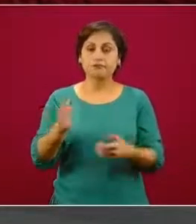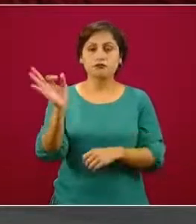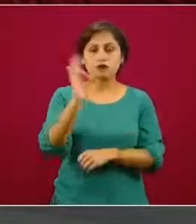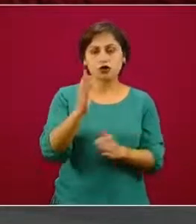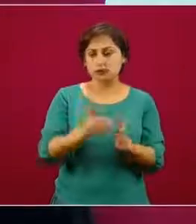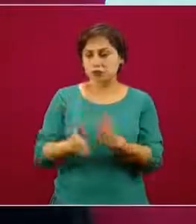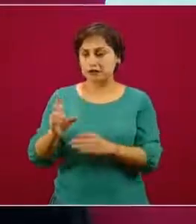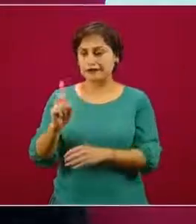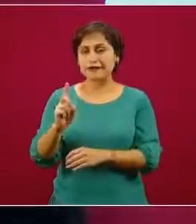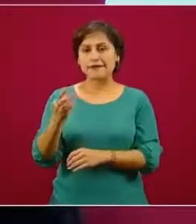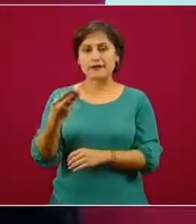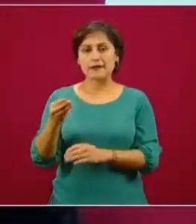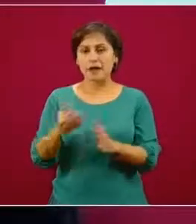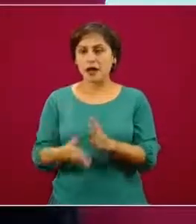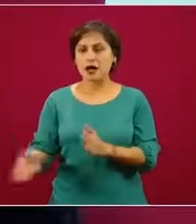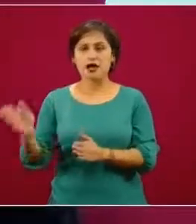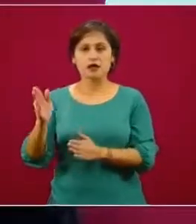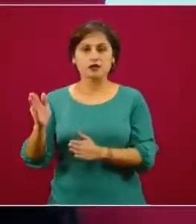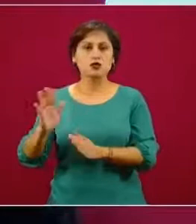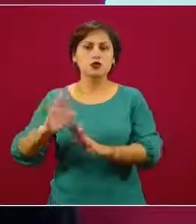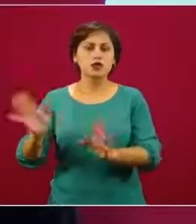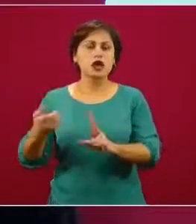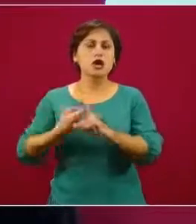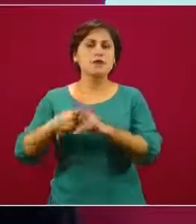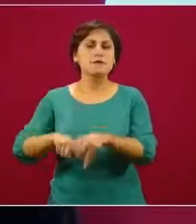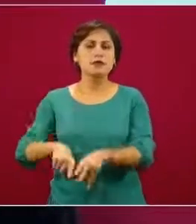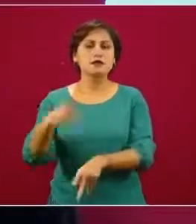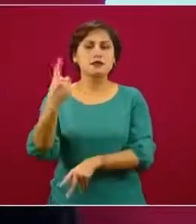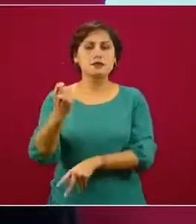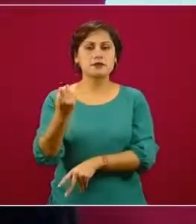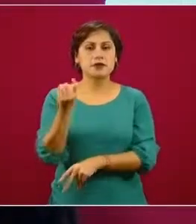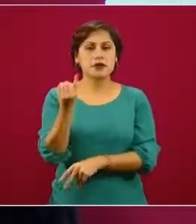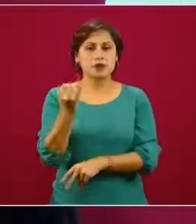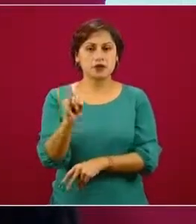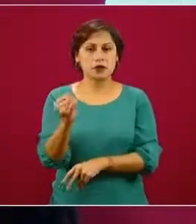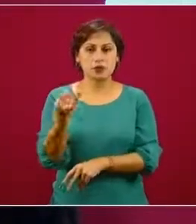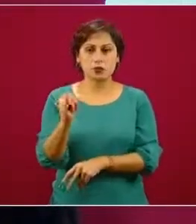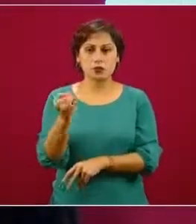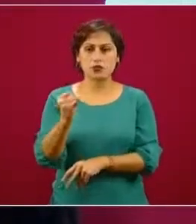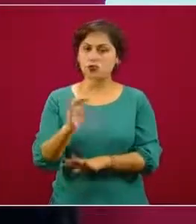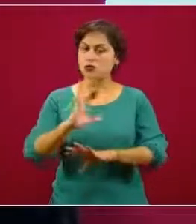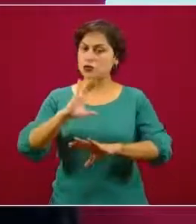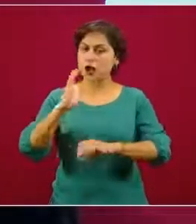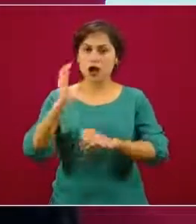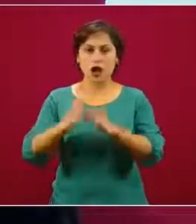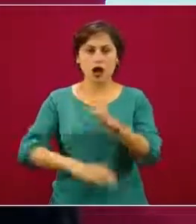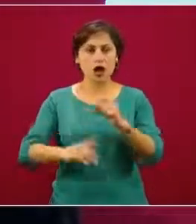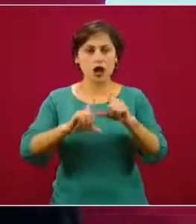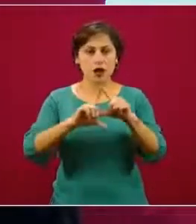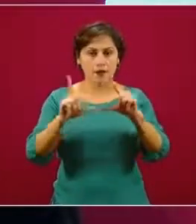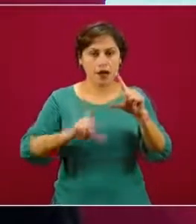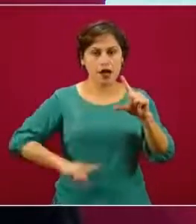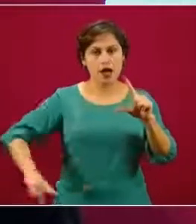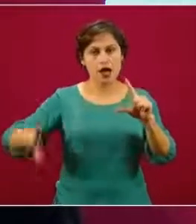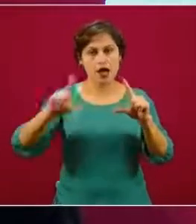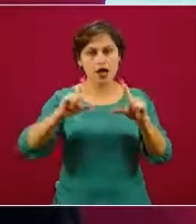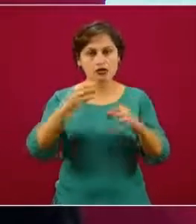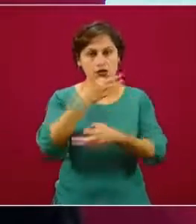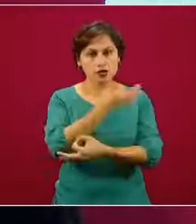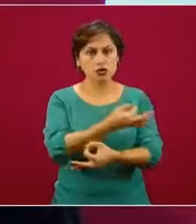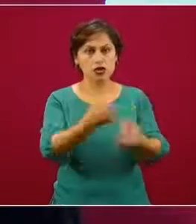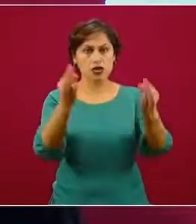mayo, a partir del 1 de junio, que terminará la Jornada Nacional de Sana Distancia, persiste la